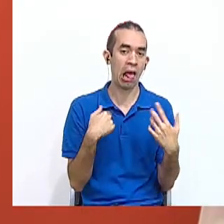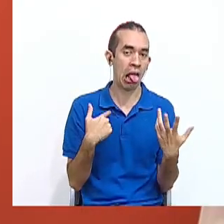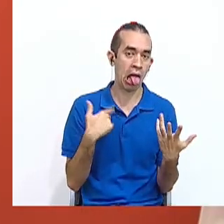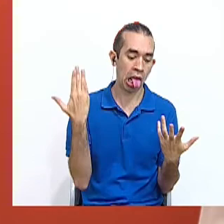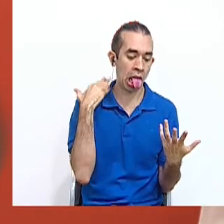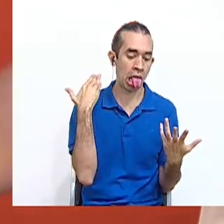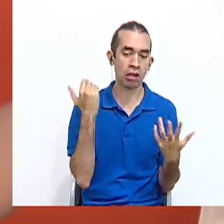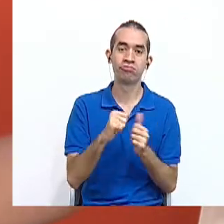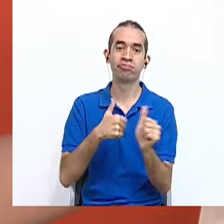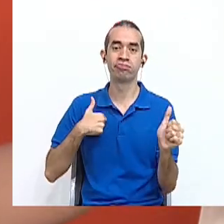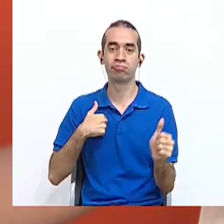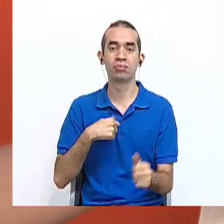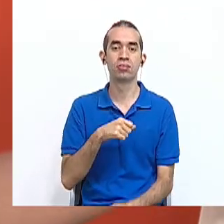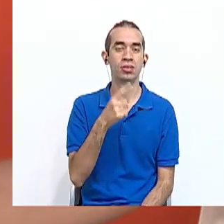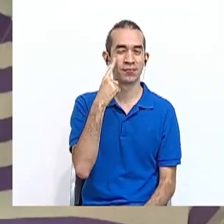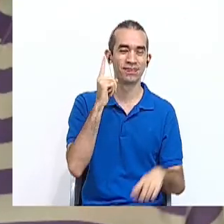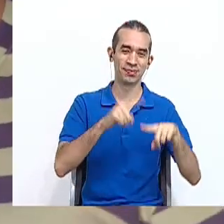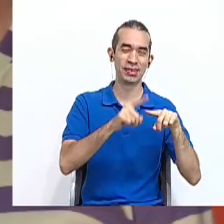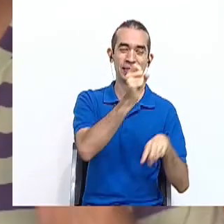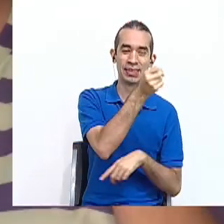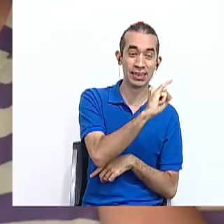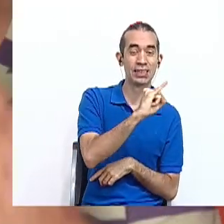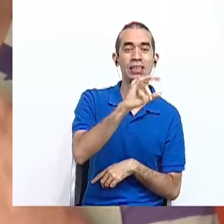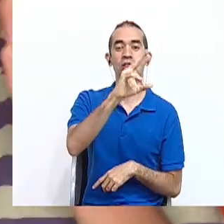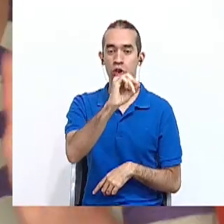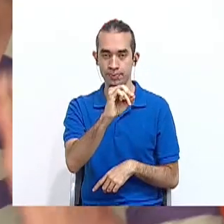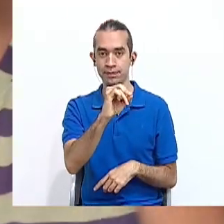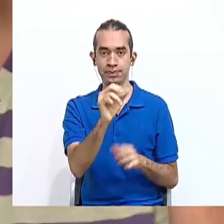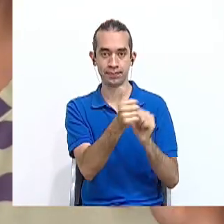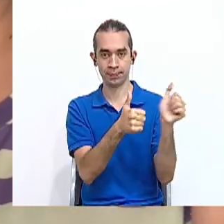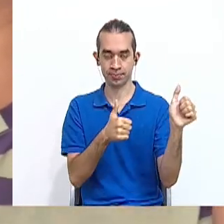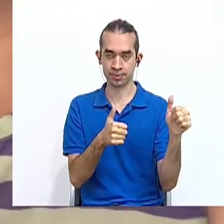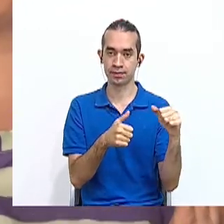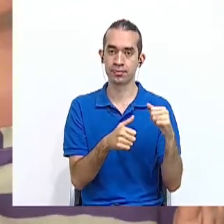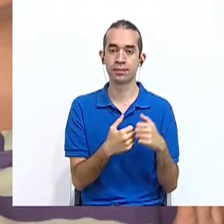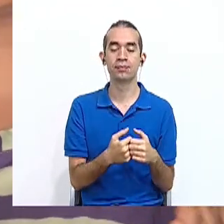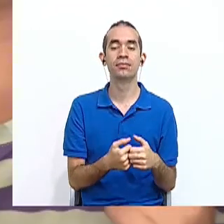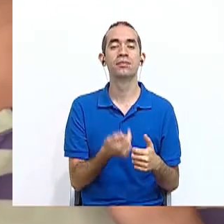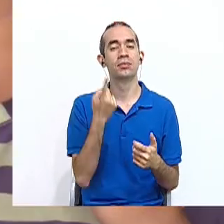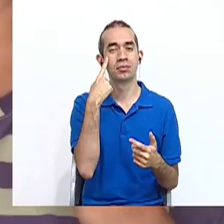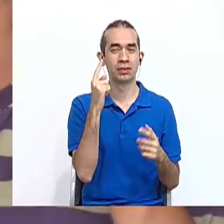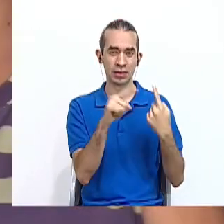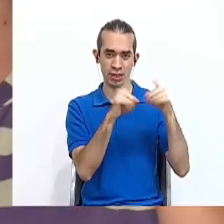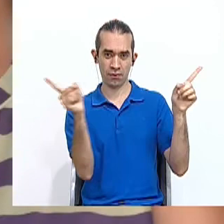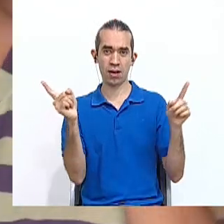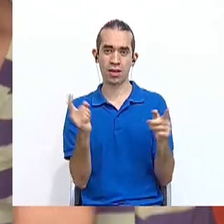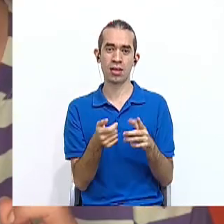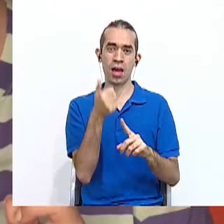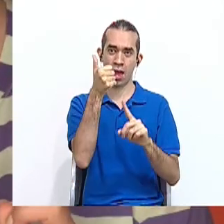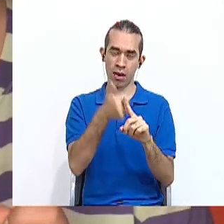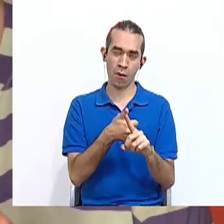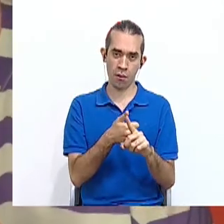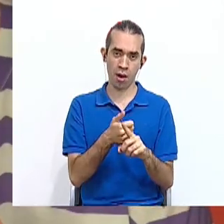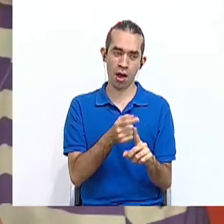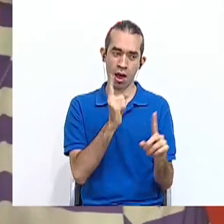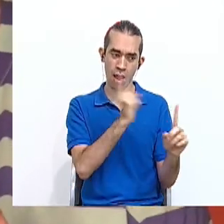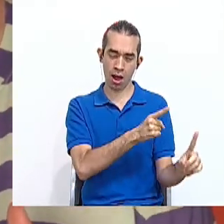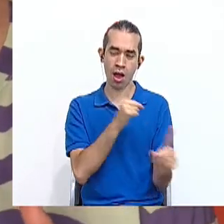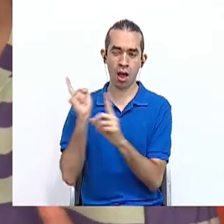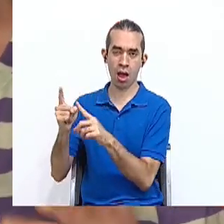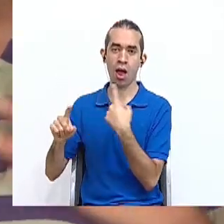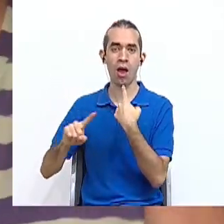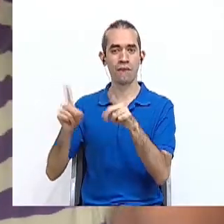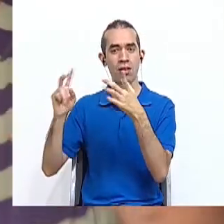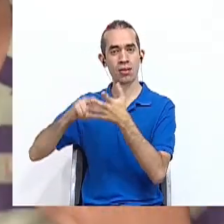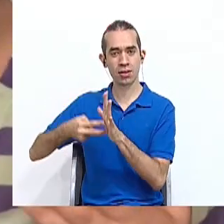retrasado. ¿Ven la gran diferencia? Y cómo cada una de estas formas tiene un sentido concreto que nos sirve